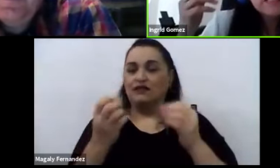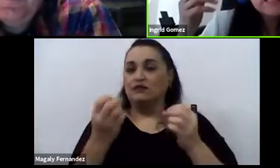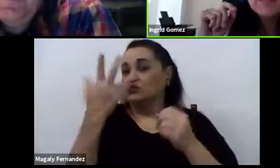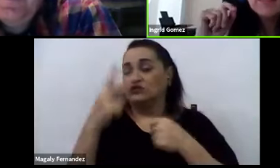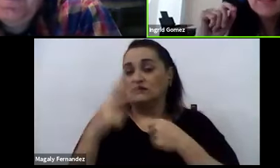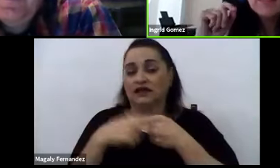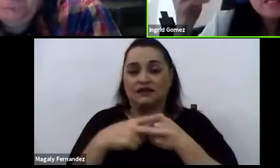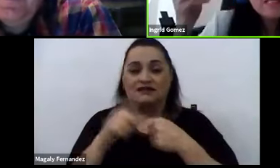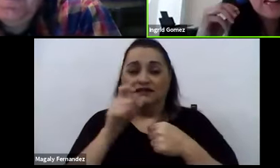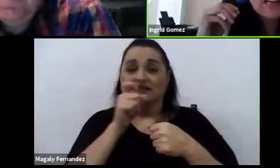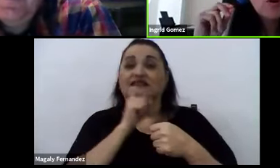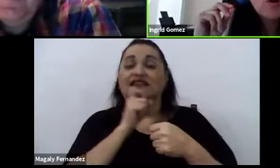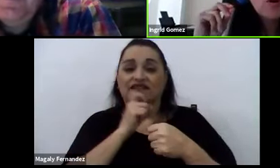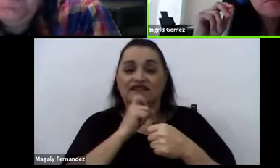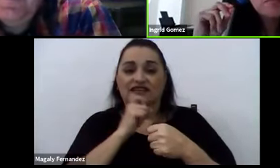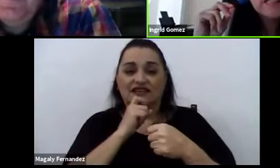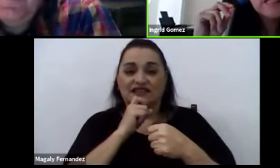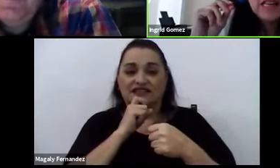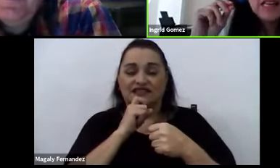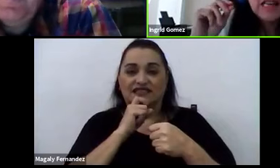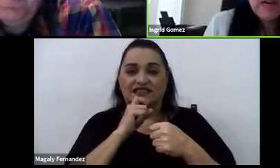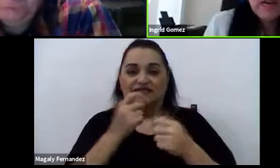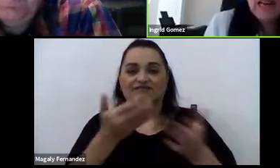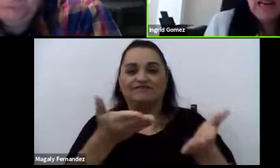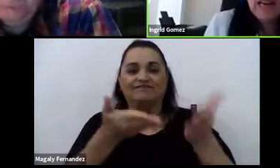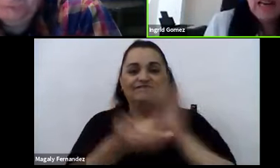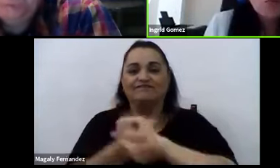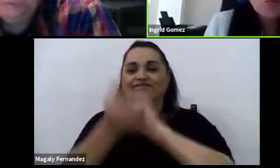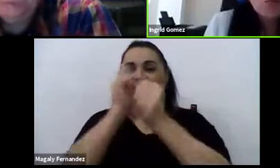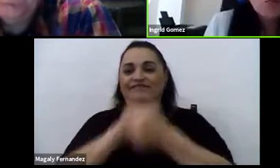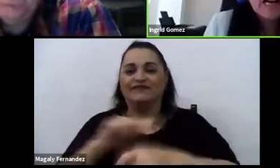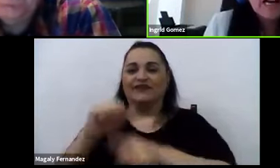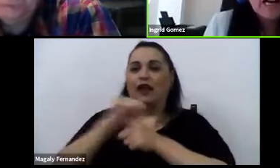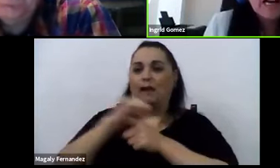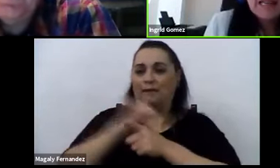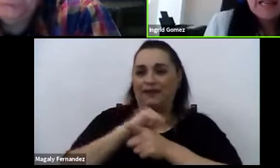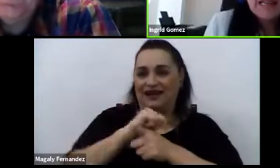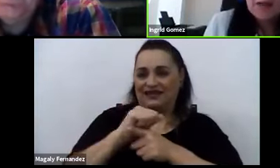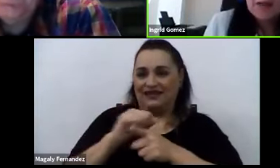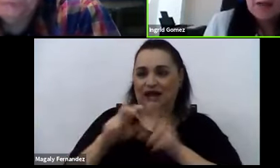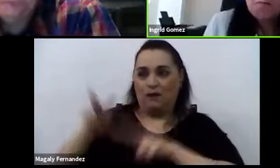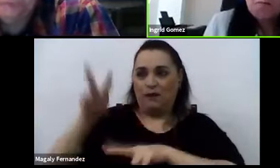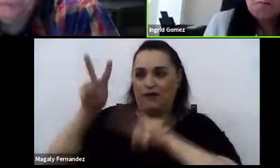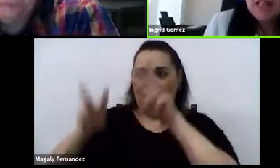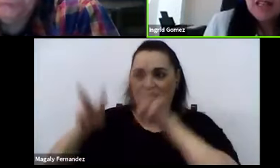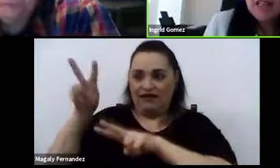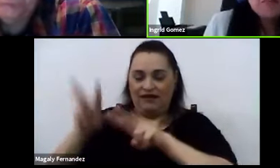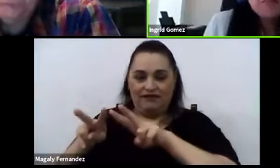es difícil traerlo a la práctica como una variable o como una